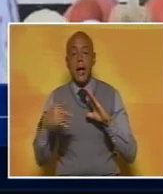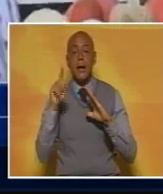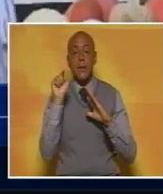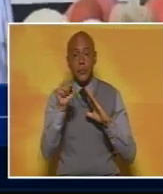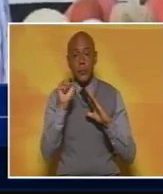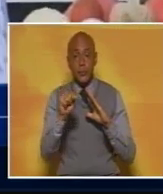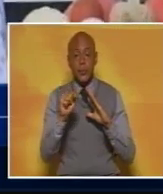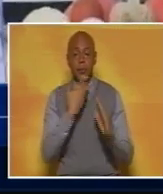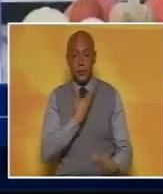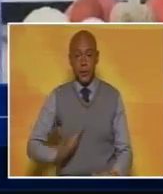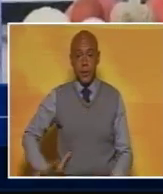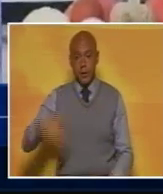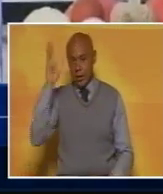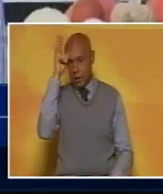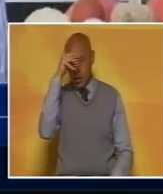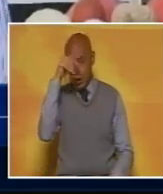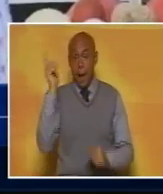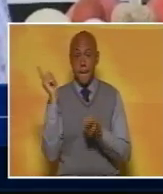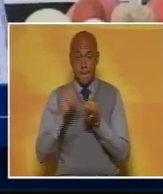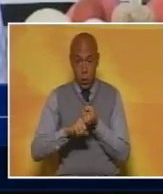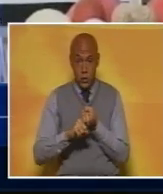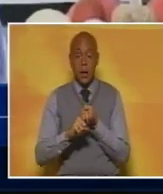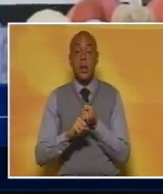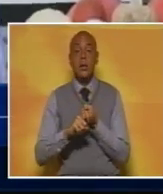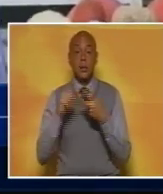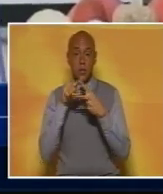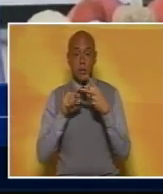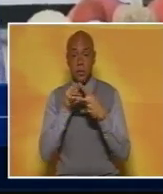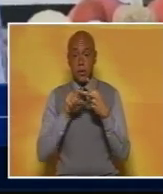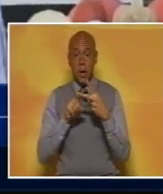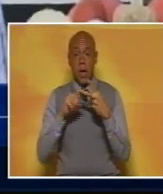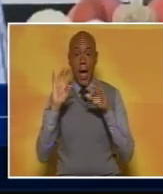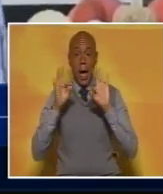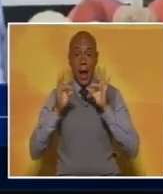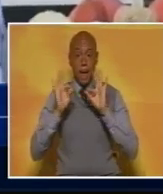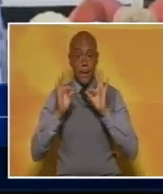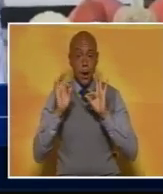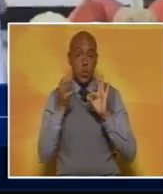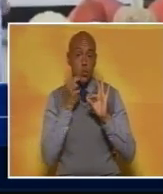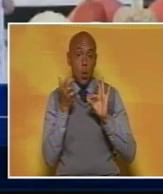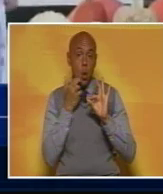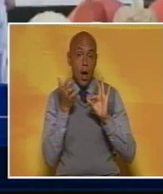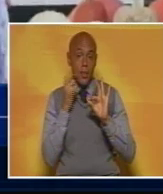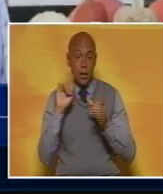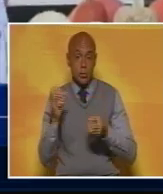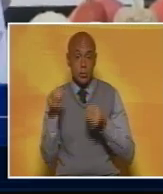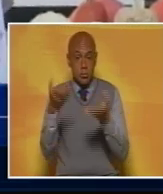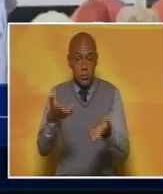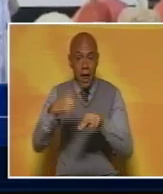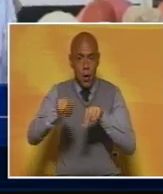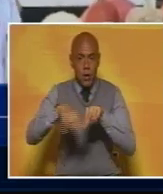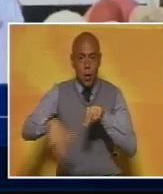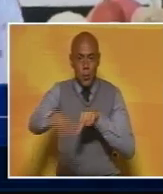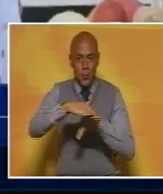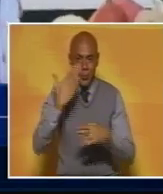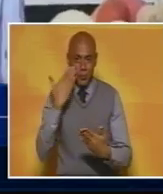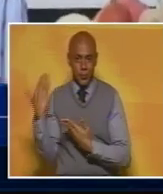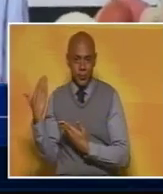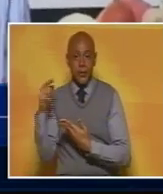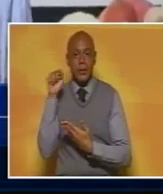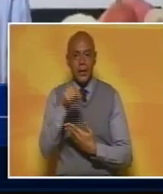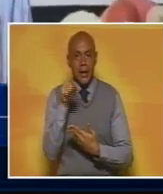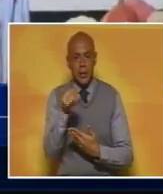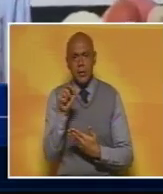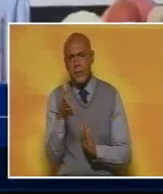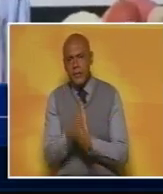presidente Donald Trump y su esposa Melania repartieron caramelos y chocolates a los más pequeños, quienes por lo general son hijos